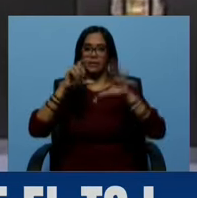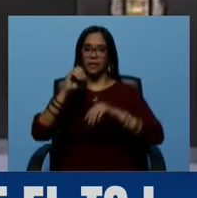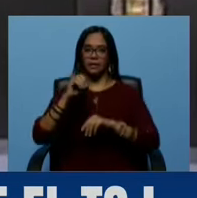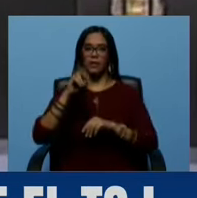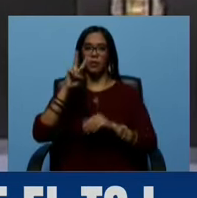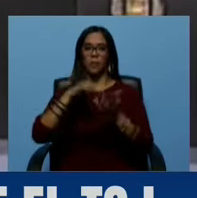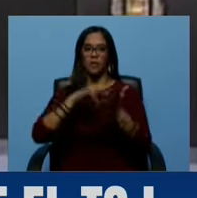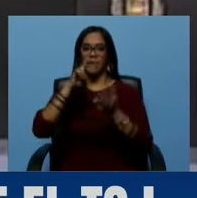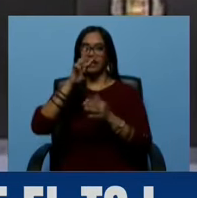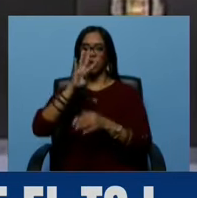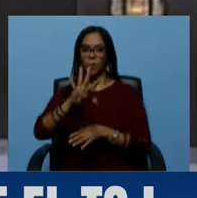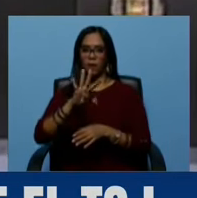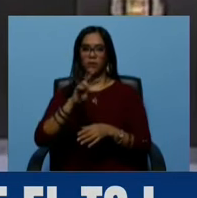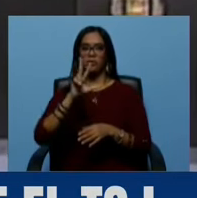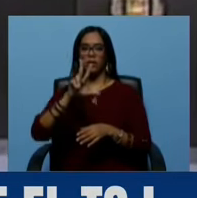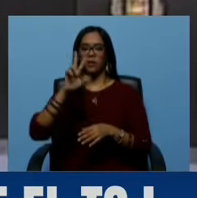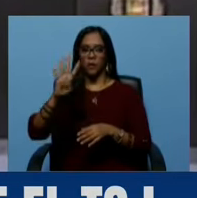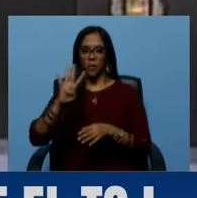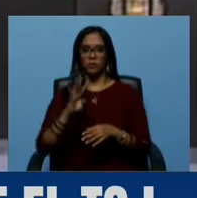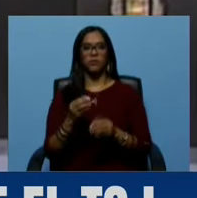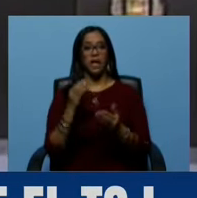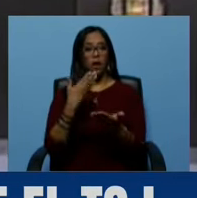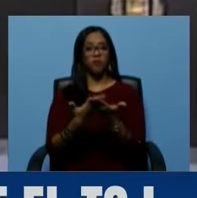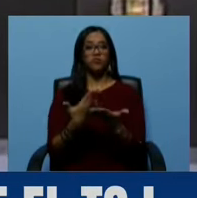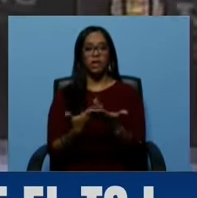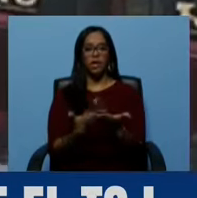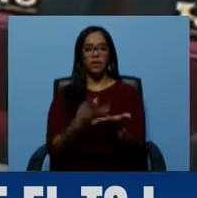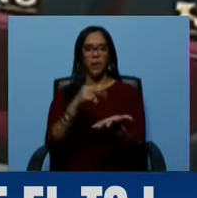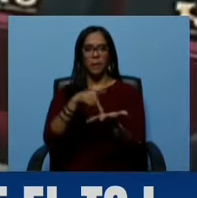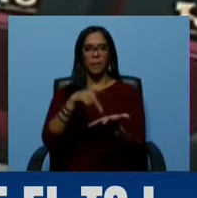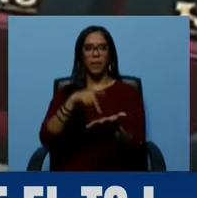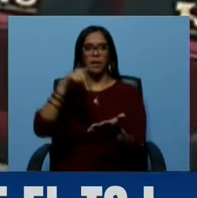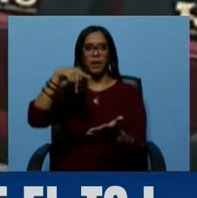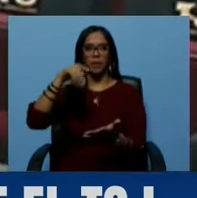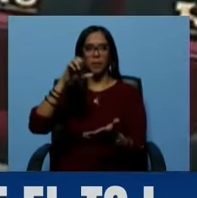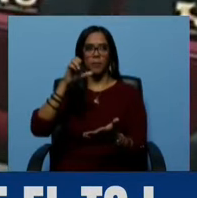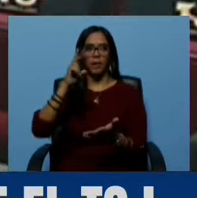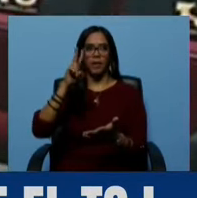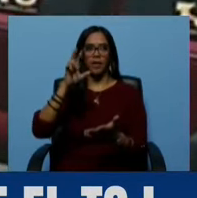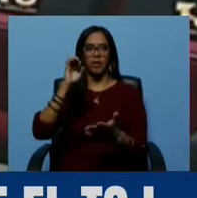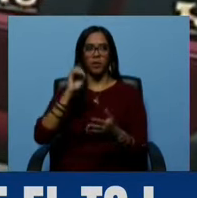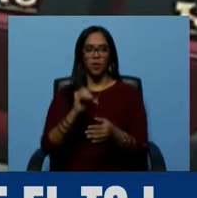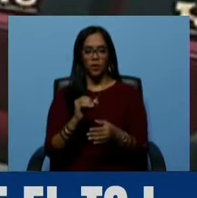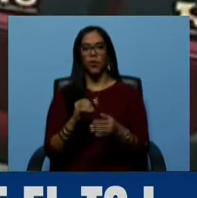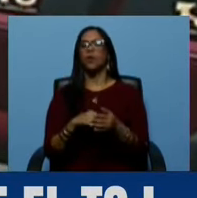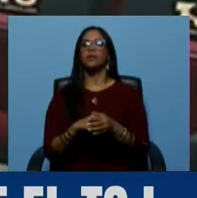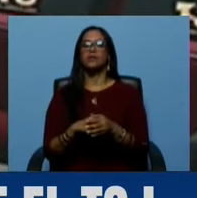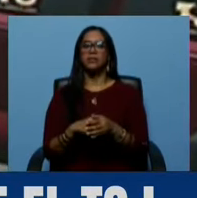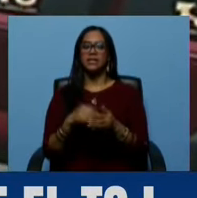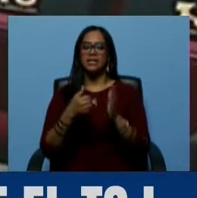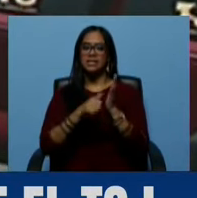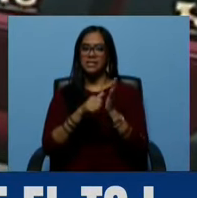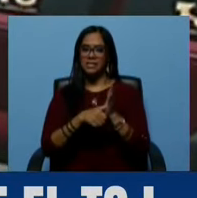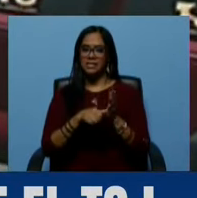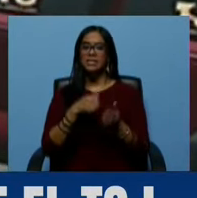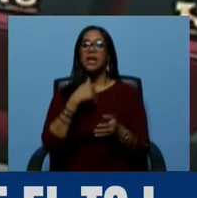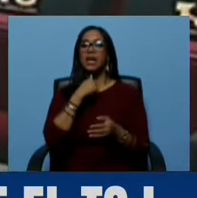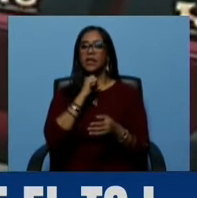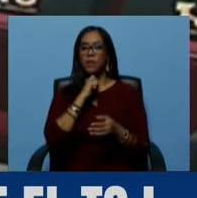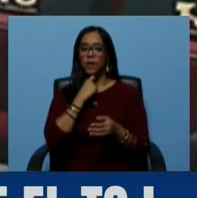AA70E-2024-34. Se deja constancia que se encuentra presente el ciudadano Pedro Celestino Vélez Acuña, titular de la cédula de